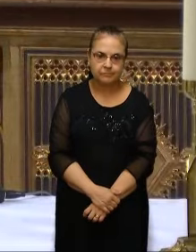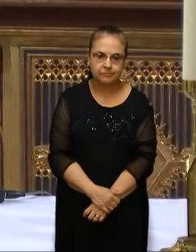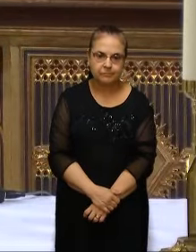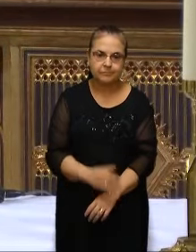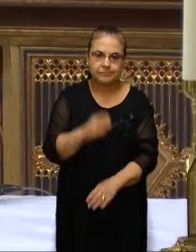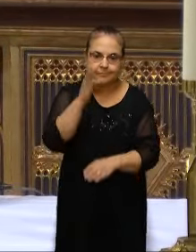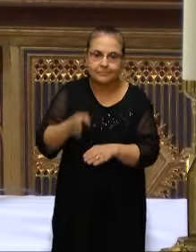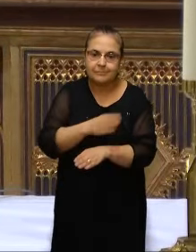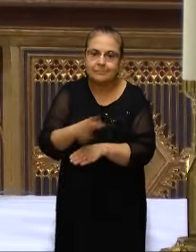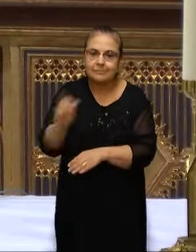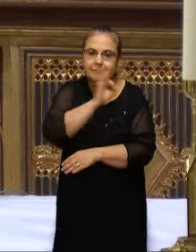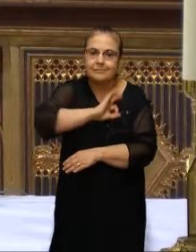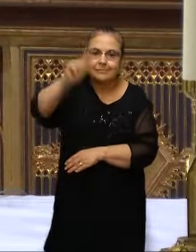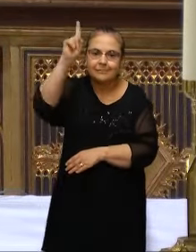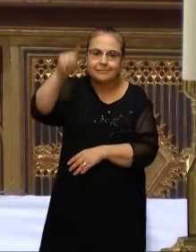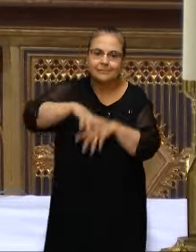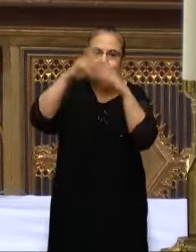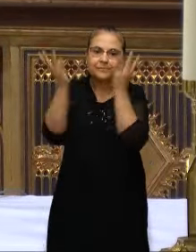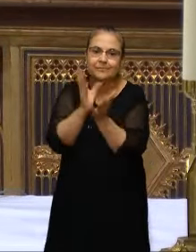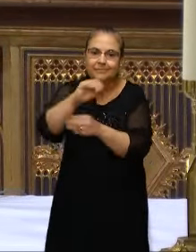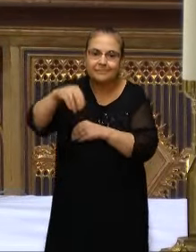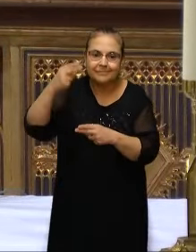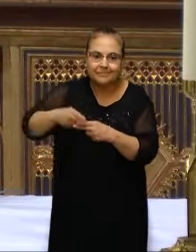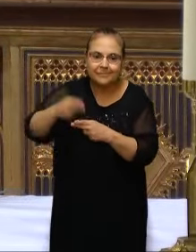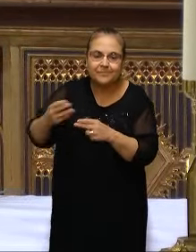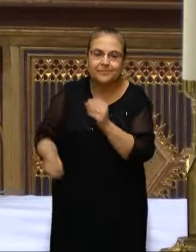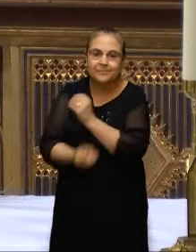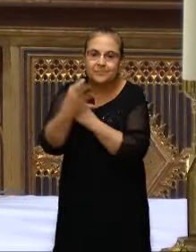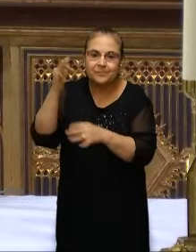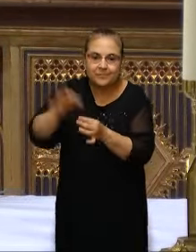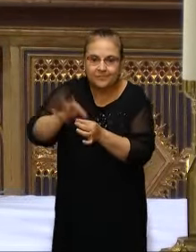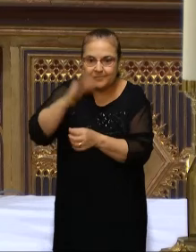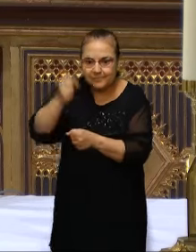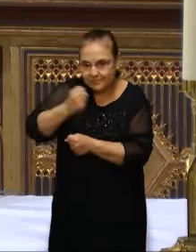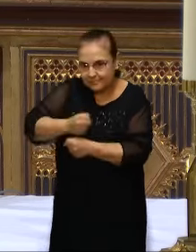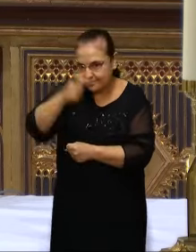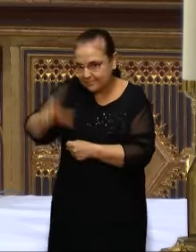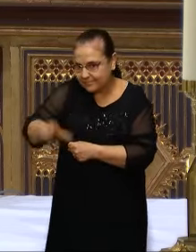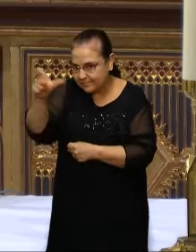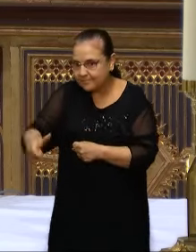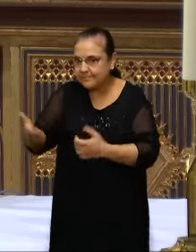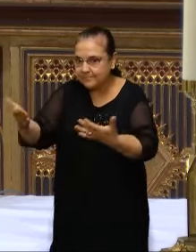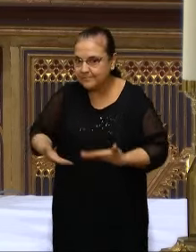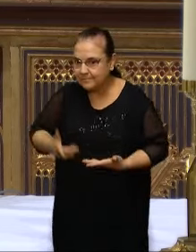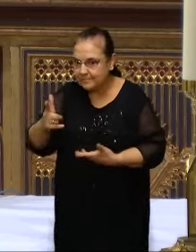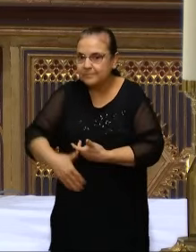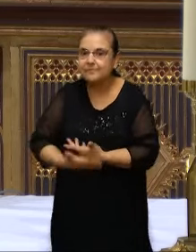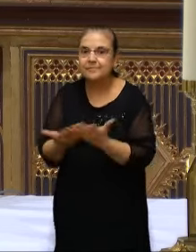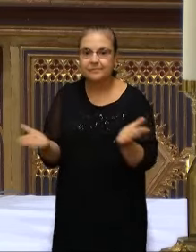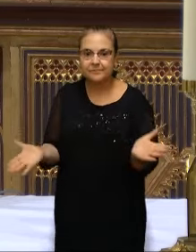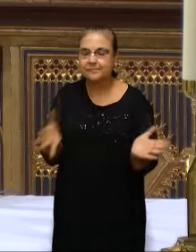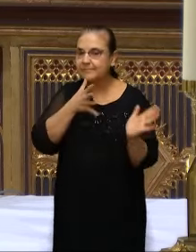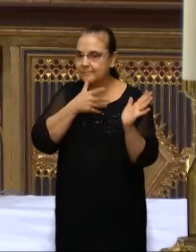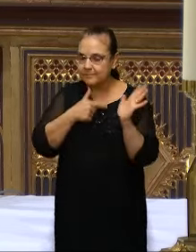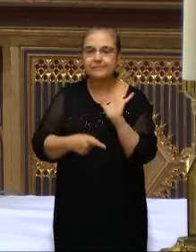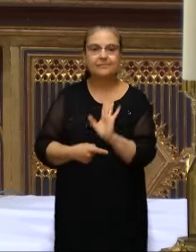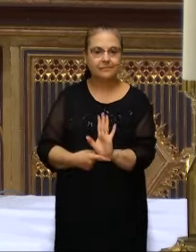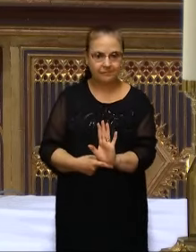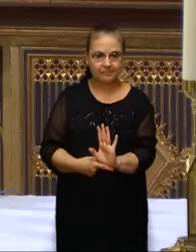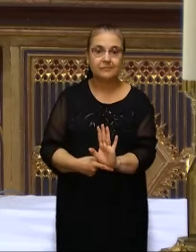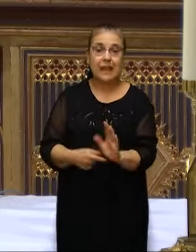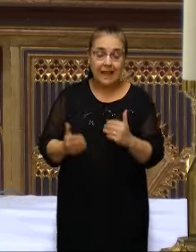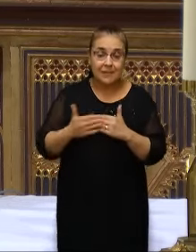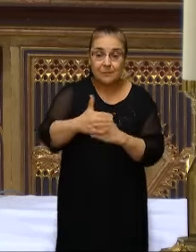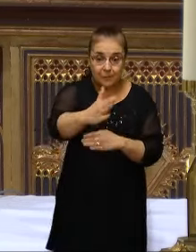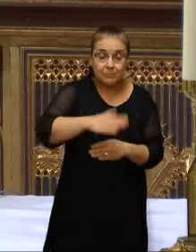bendito sea Señor Dios fro de la trabajo deimos tu generosidad yora